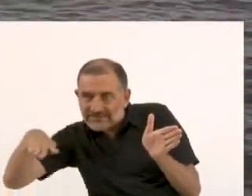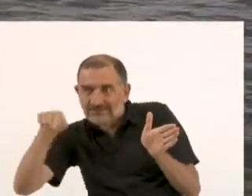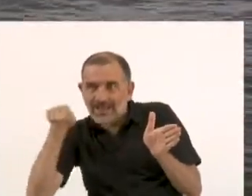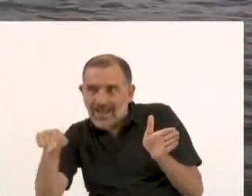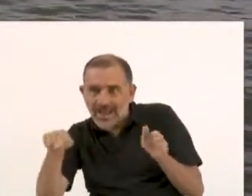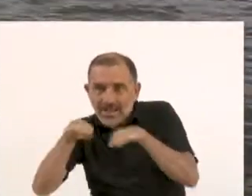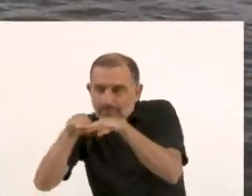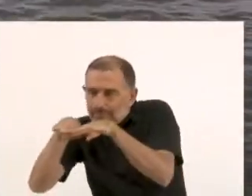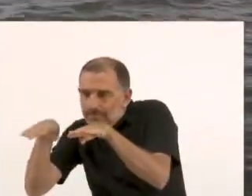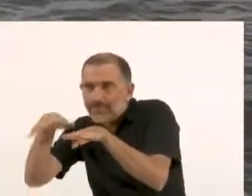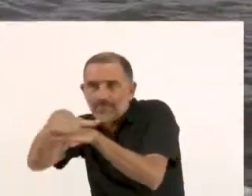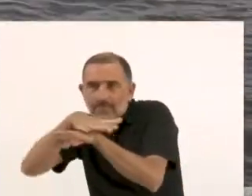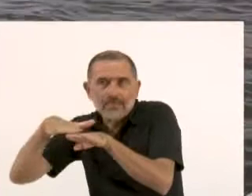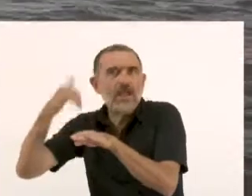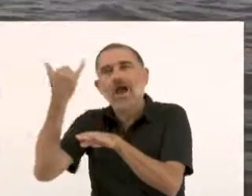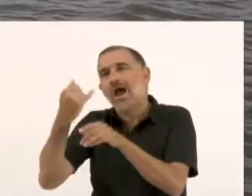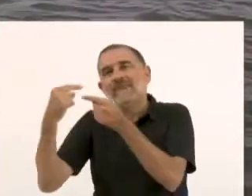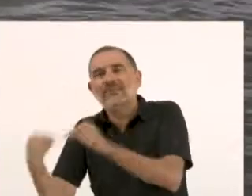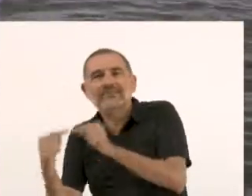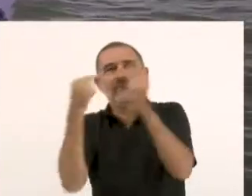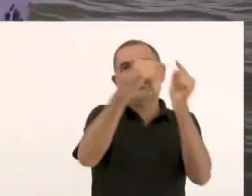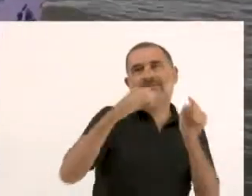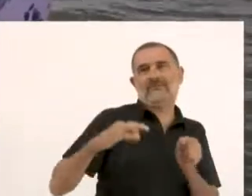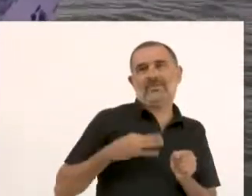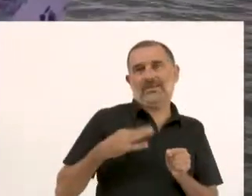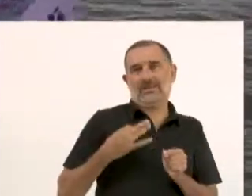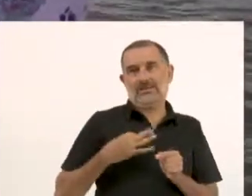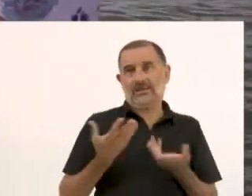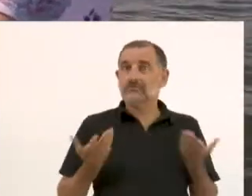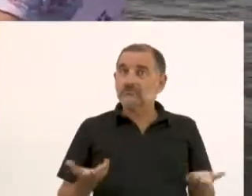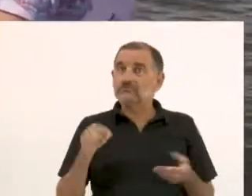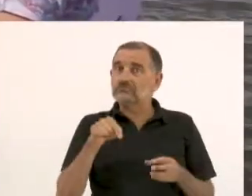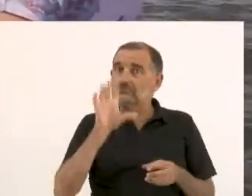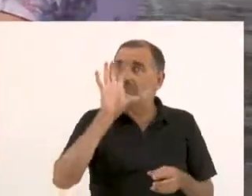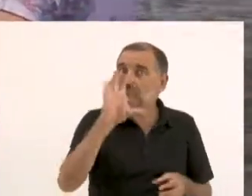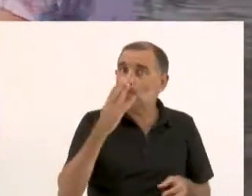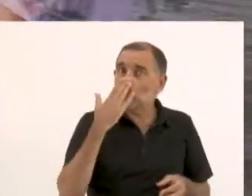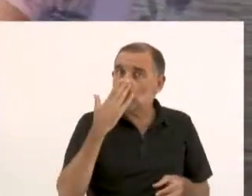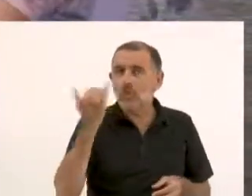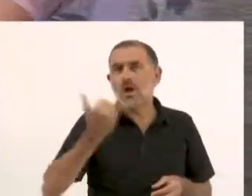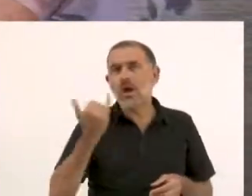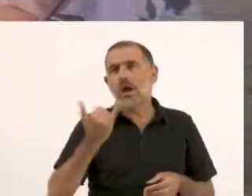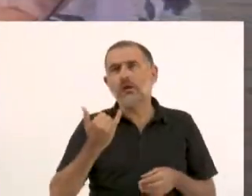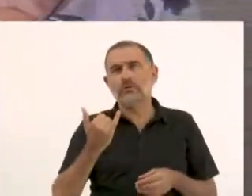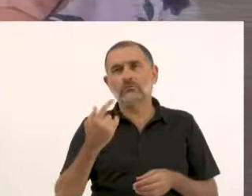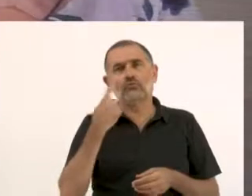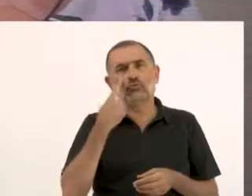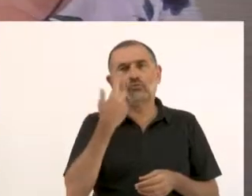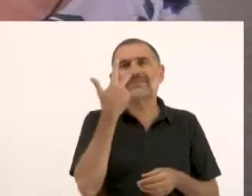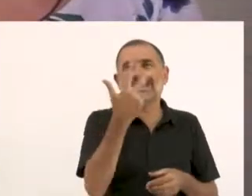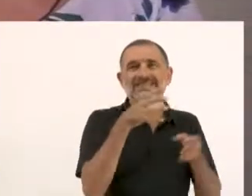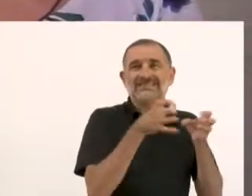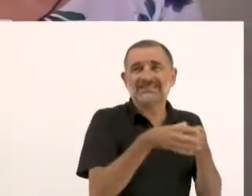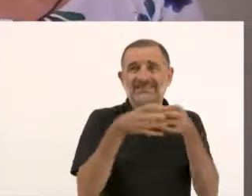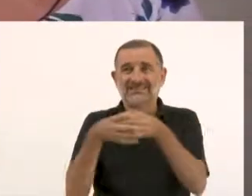trabajo más fuertes, digamos. Entonces en Córdoba hoy tenemos ya reconocido tres pueblos, que es el pueblo Ranquel para